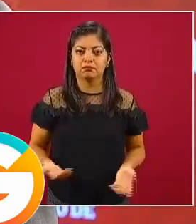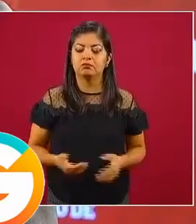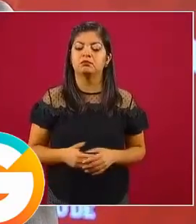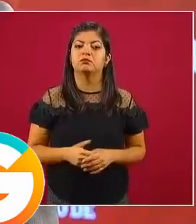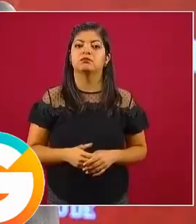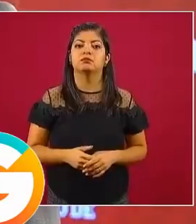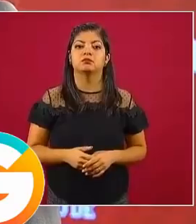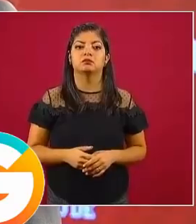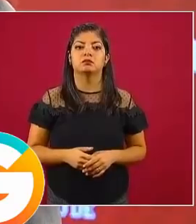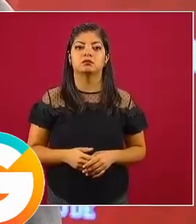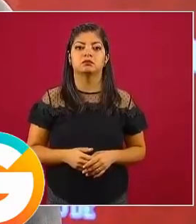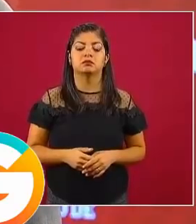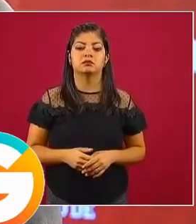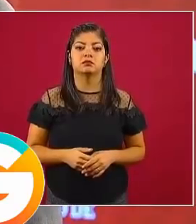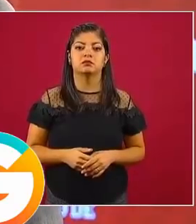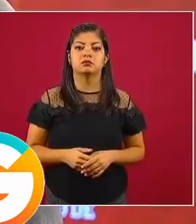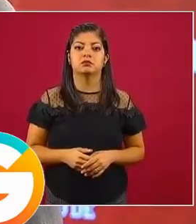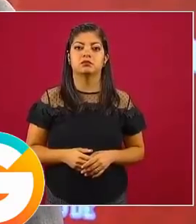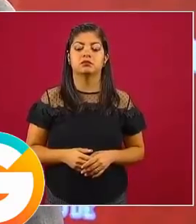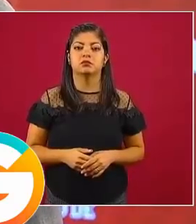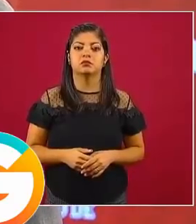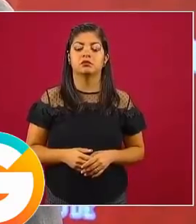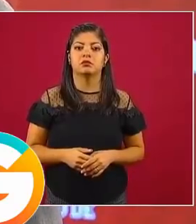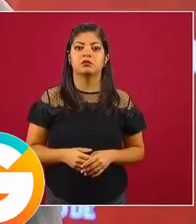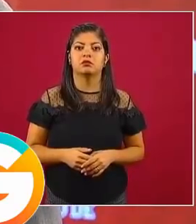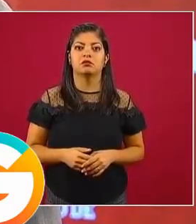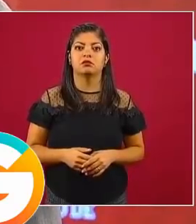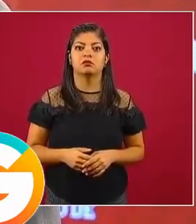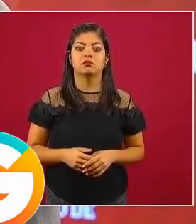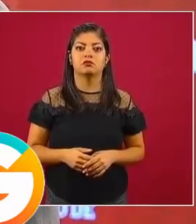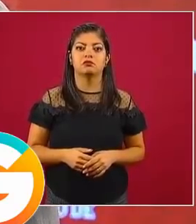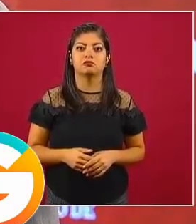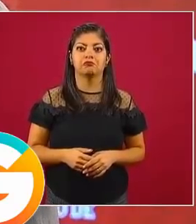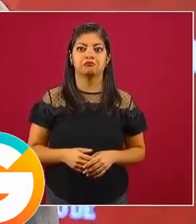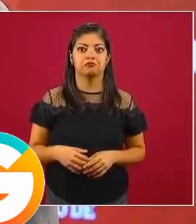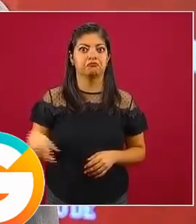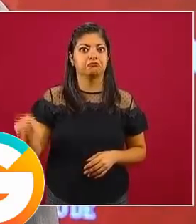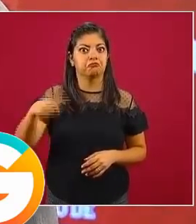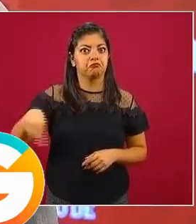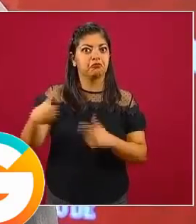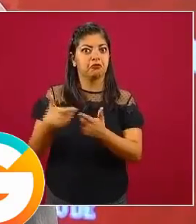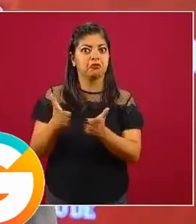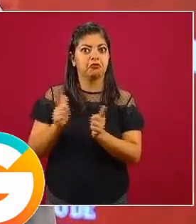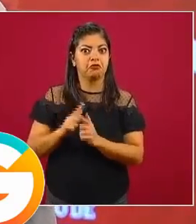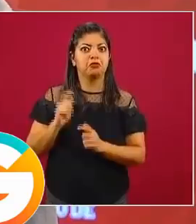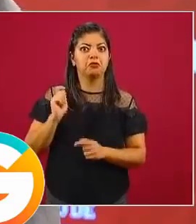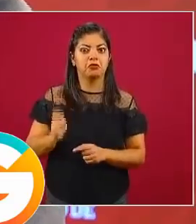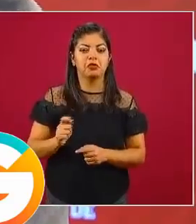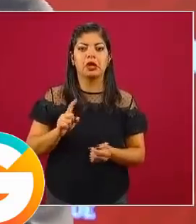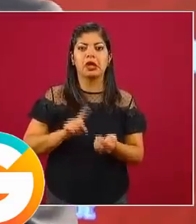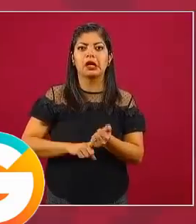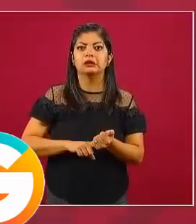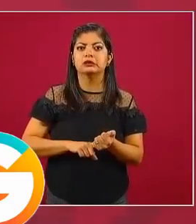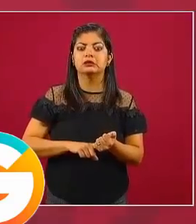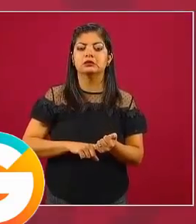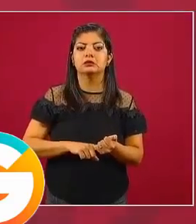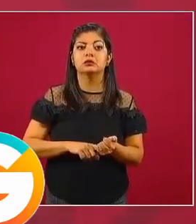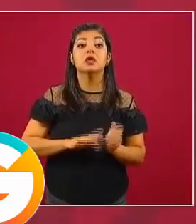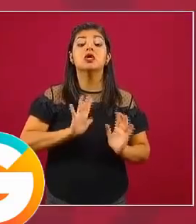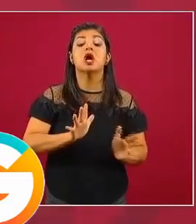hasta adelantaron la muerte de personas que